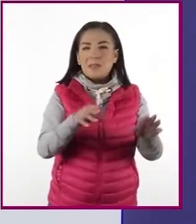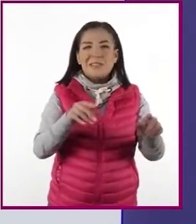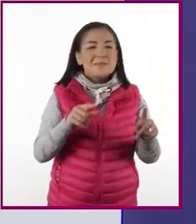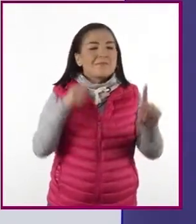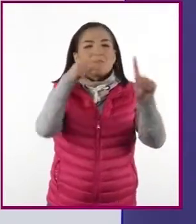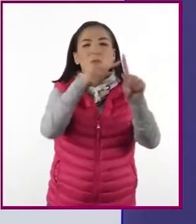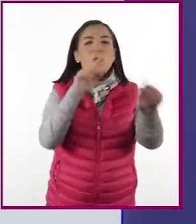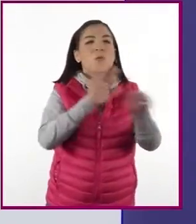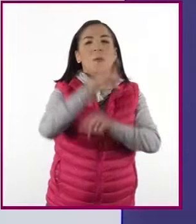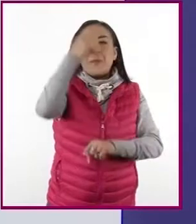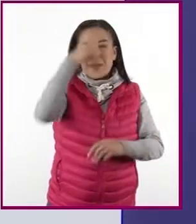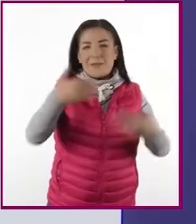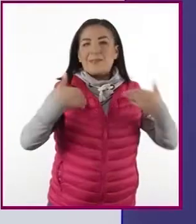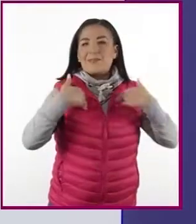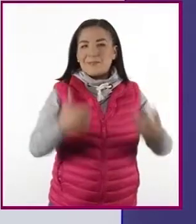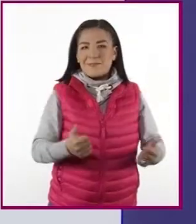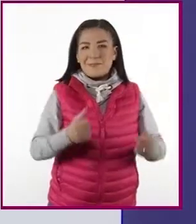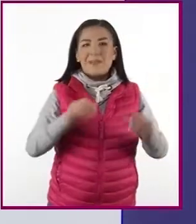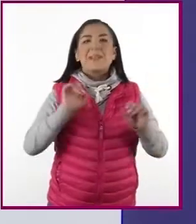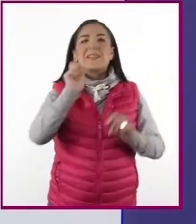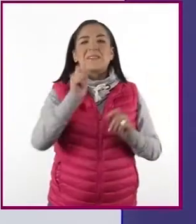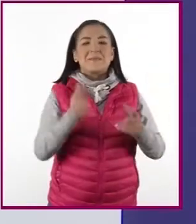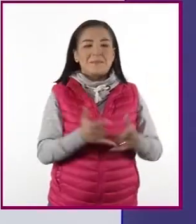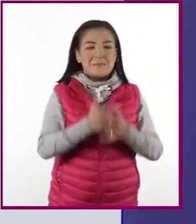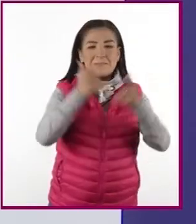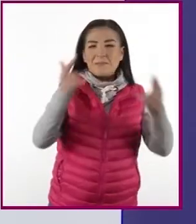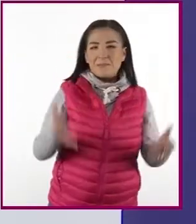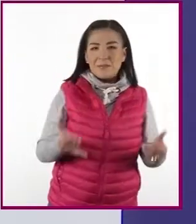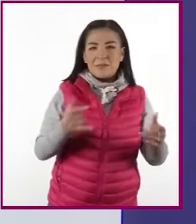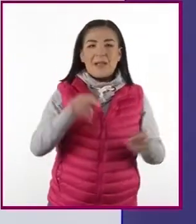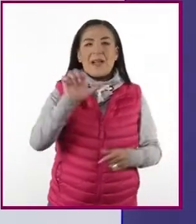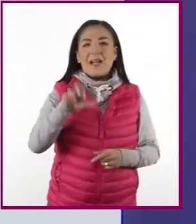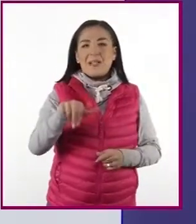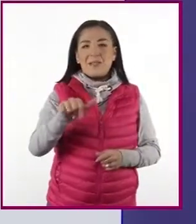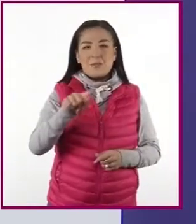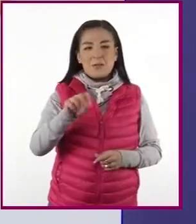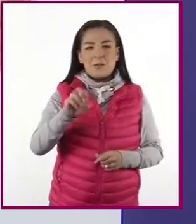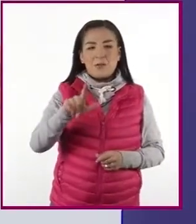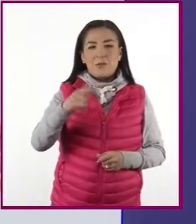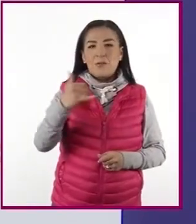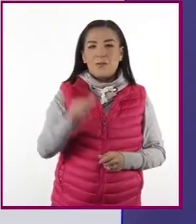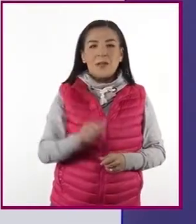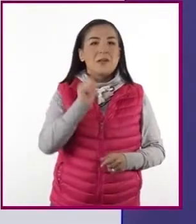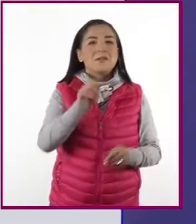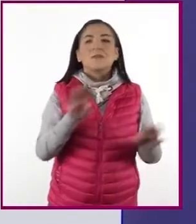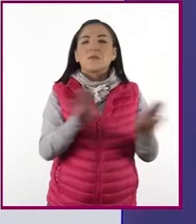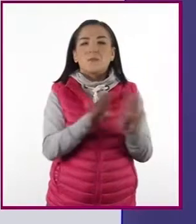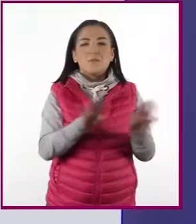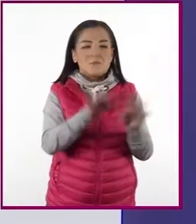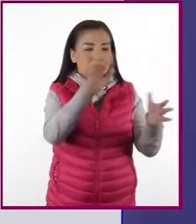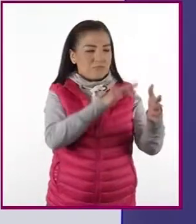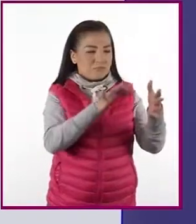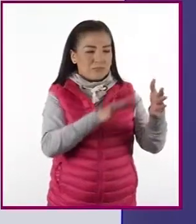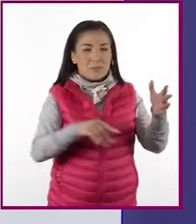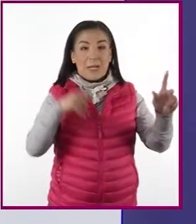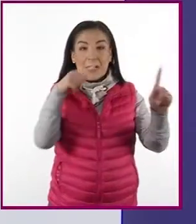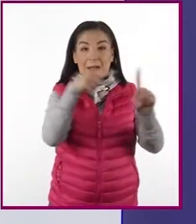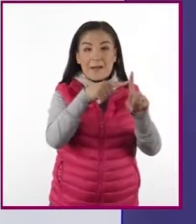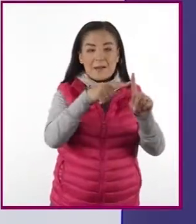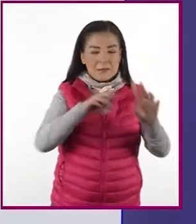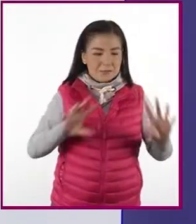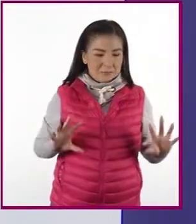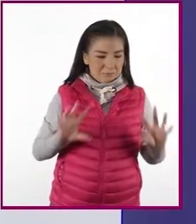y estructura de la antología, pues ubica al lector en el contexto y